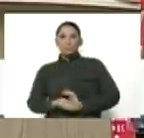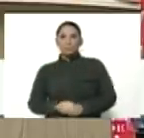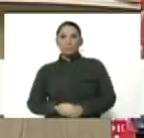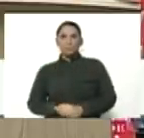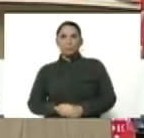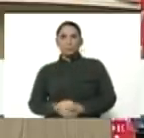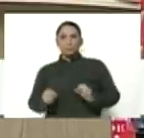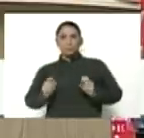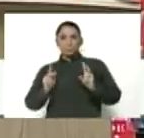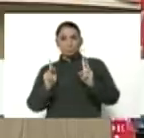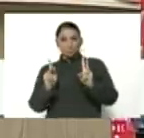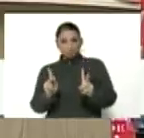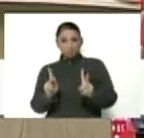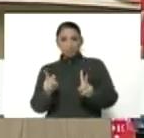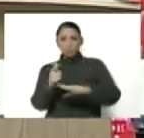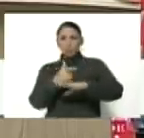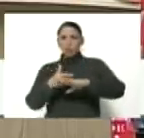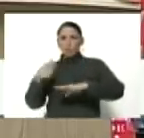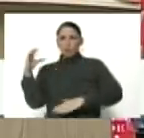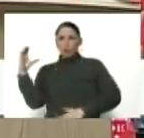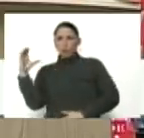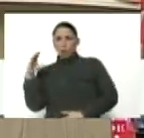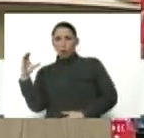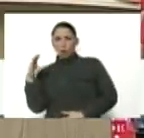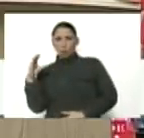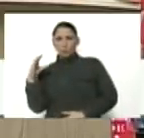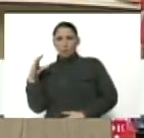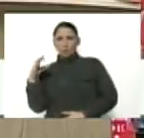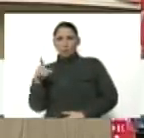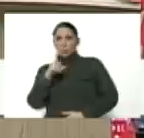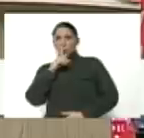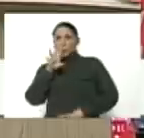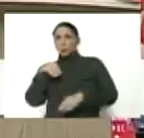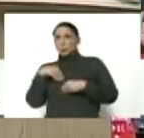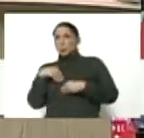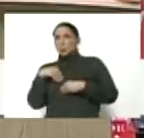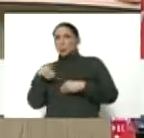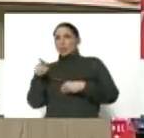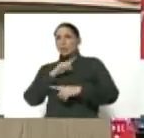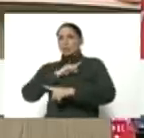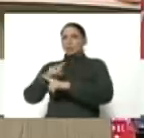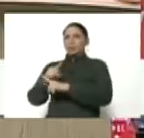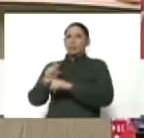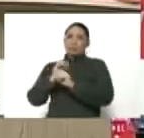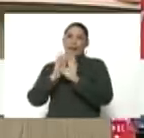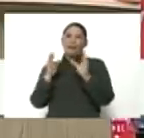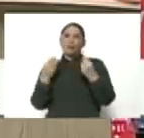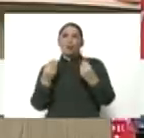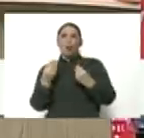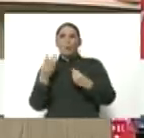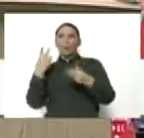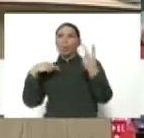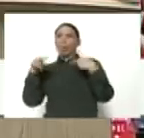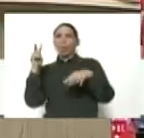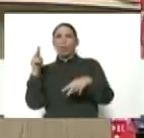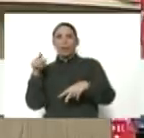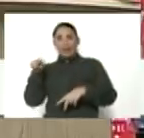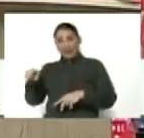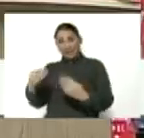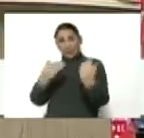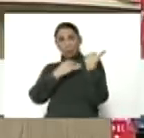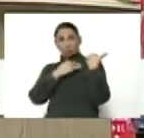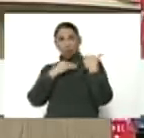esa oportunidad, el gobierno colombiano se hizo la vista gorda con esa denuncia. Claro, ¿cómo no va a hacerse la vista gorda si es el